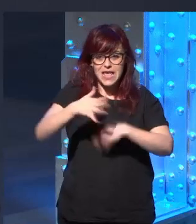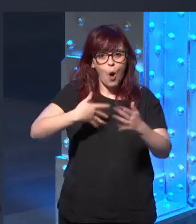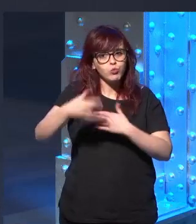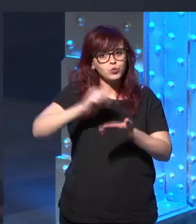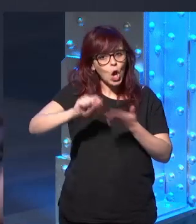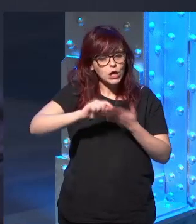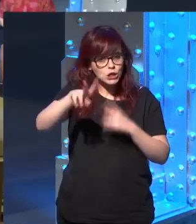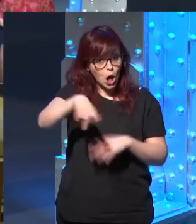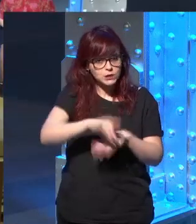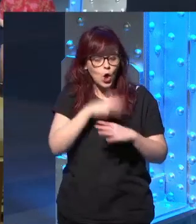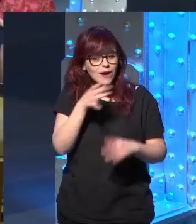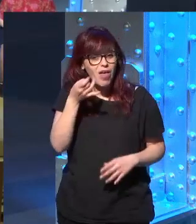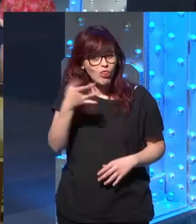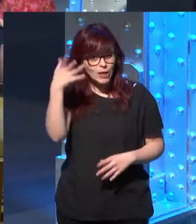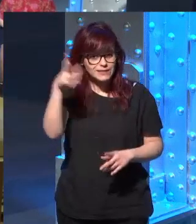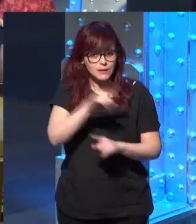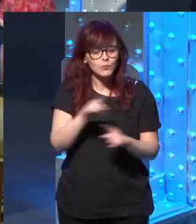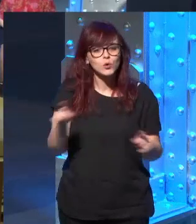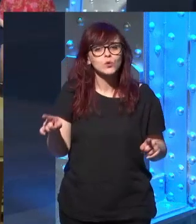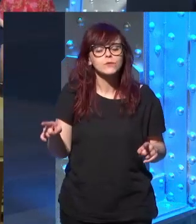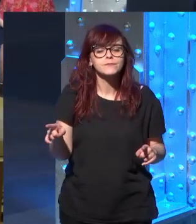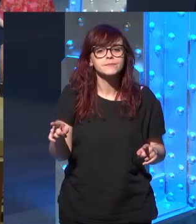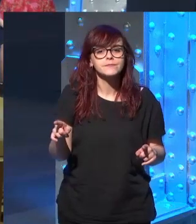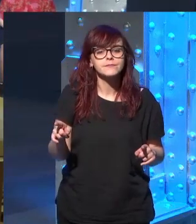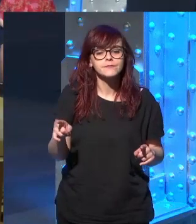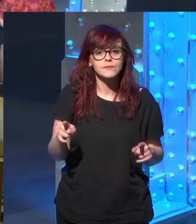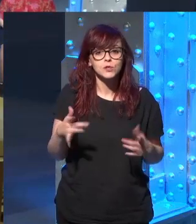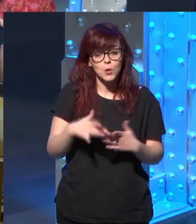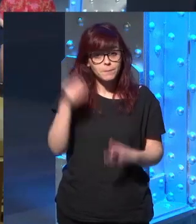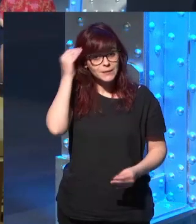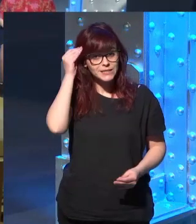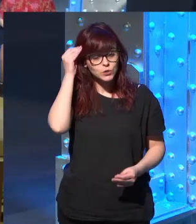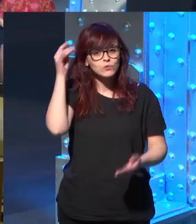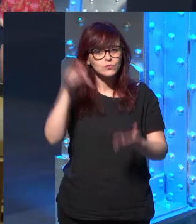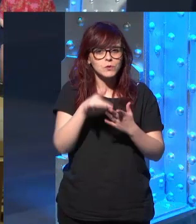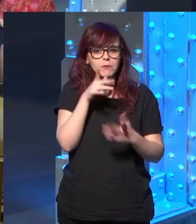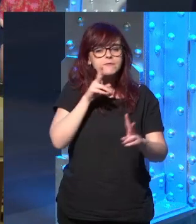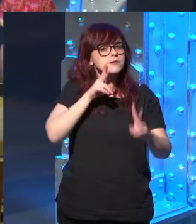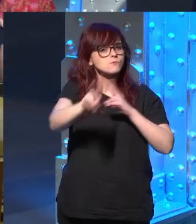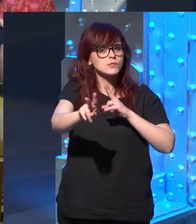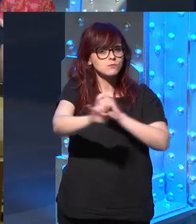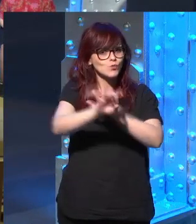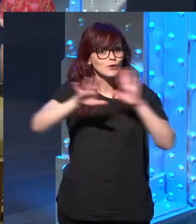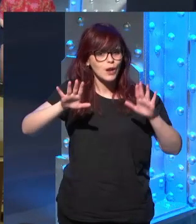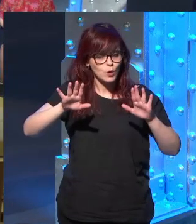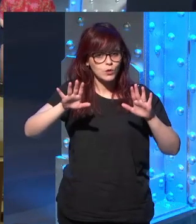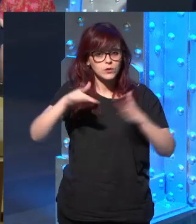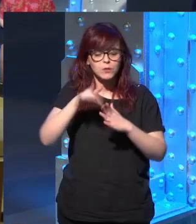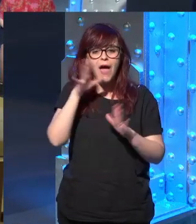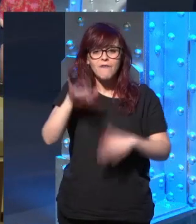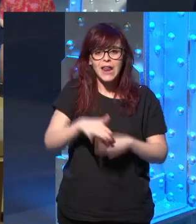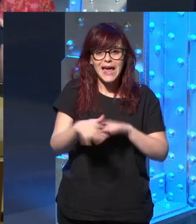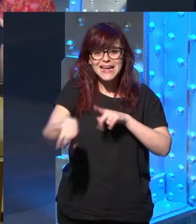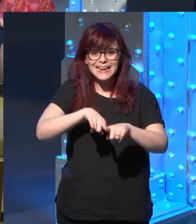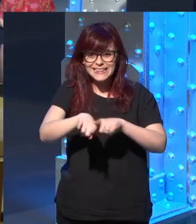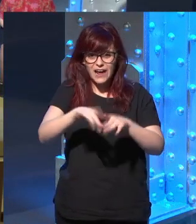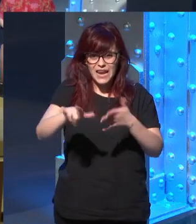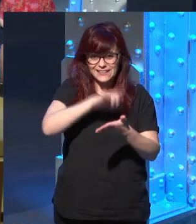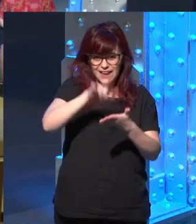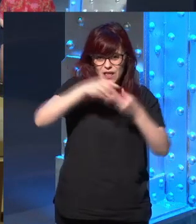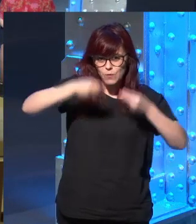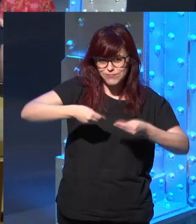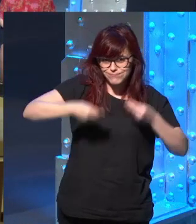Como autores. Creadores. Y de hecho, a mí lo que me... Creo que la respuesta está en que hay muy pocas críticas